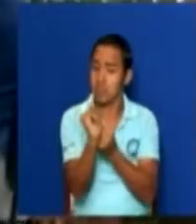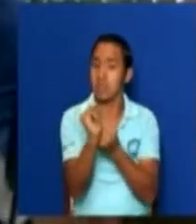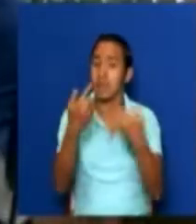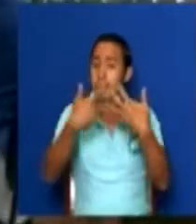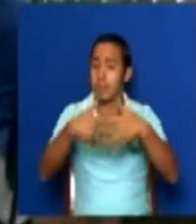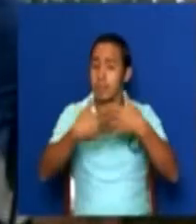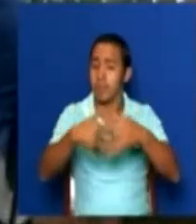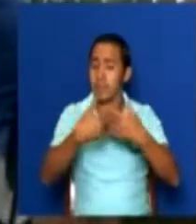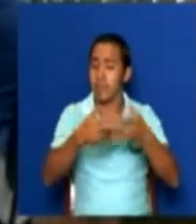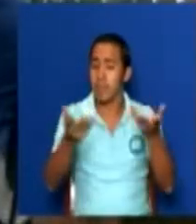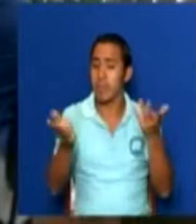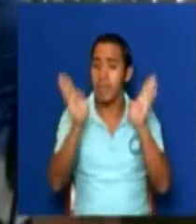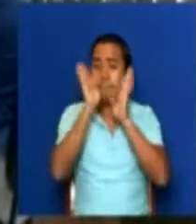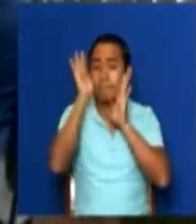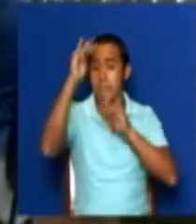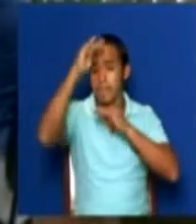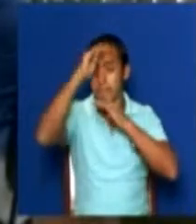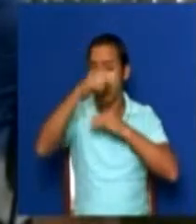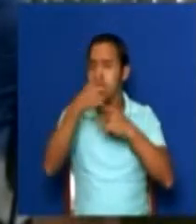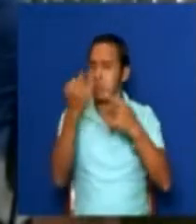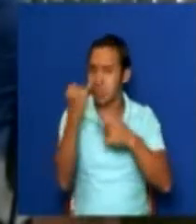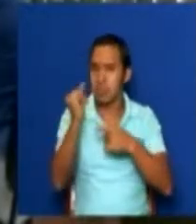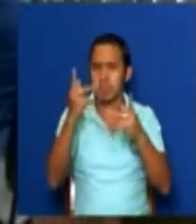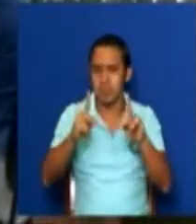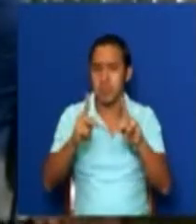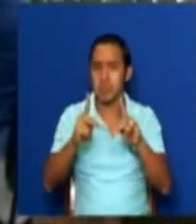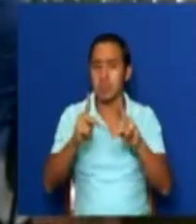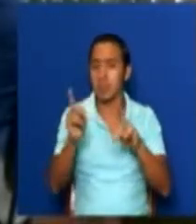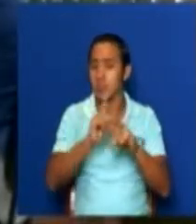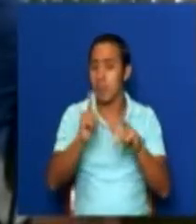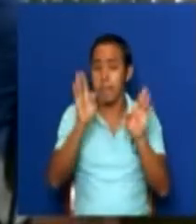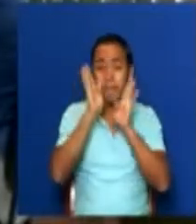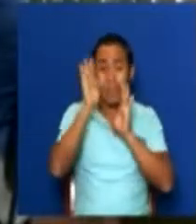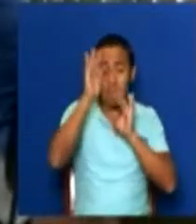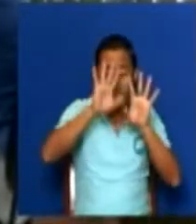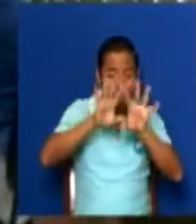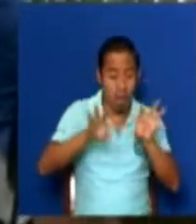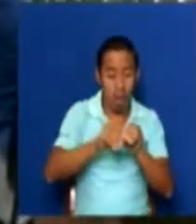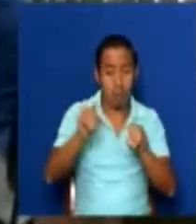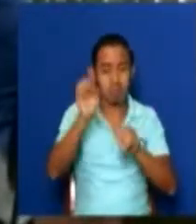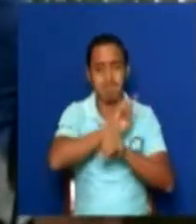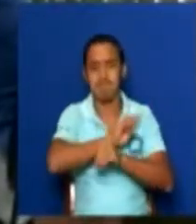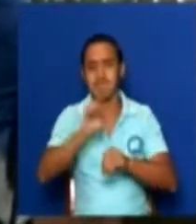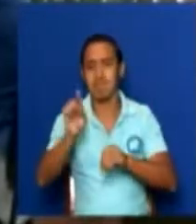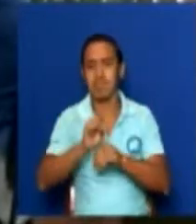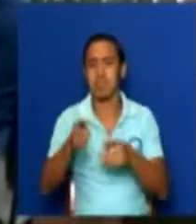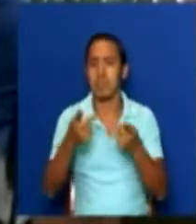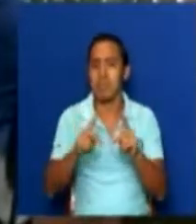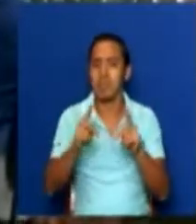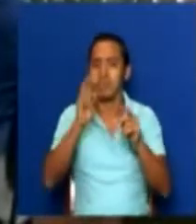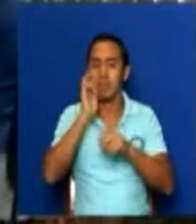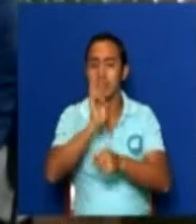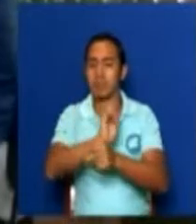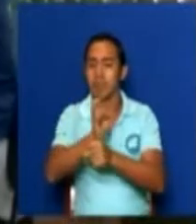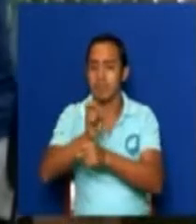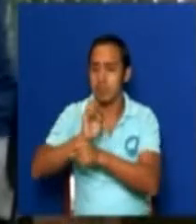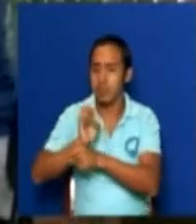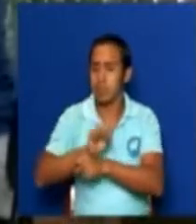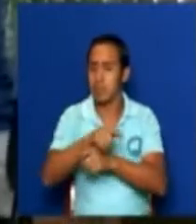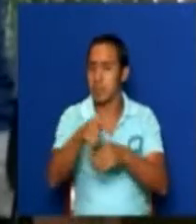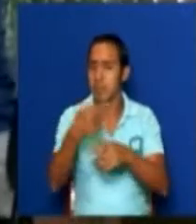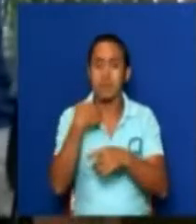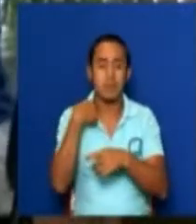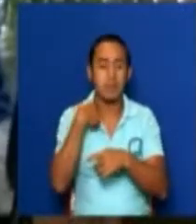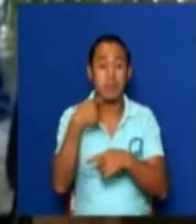privada también en este país trabaja con la responsabilidad social compartida, pero debemos de velar siempre por